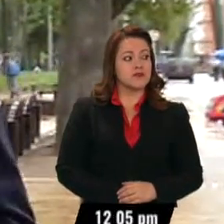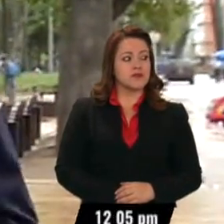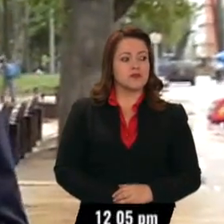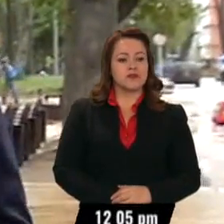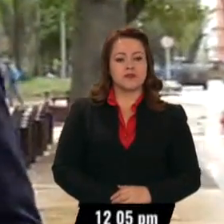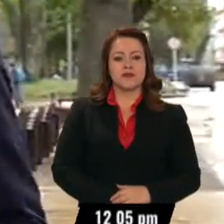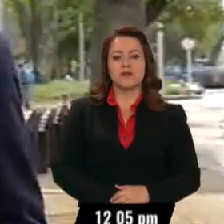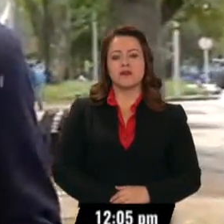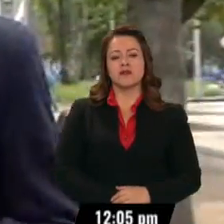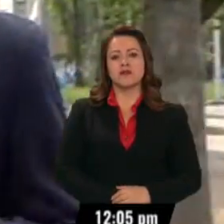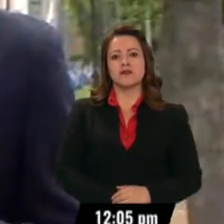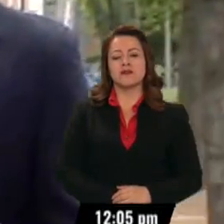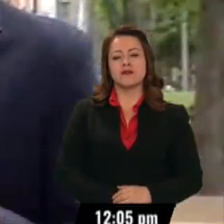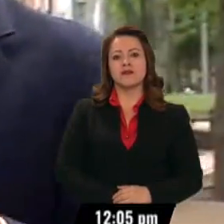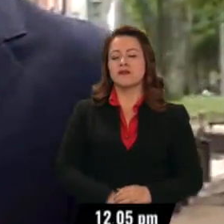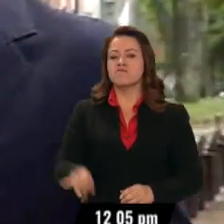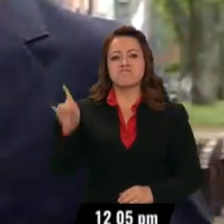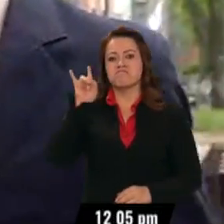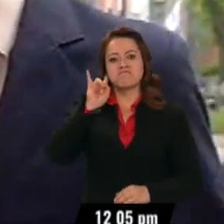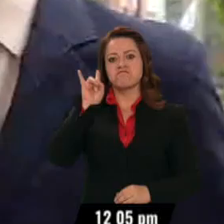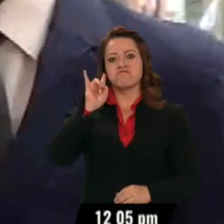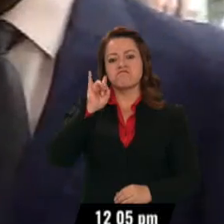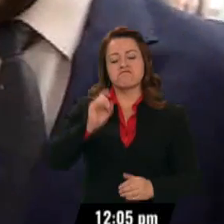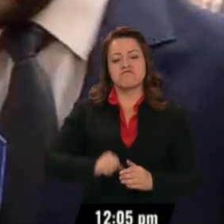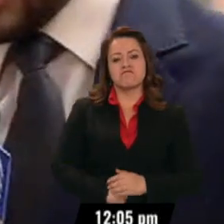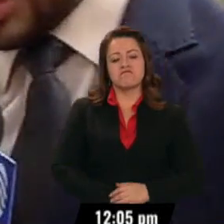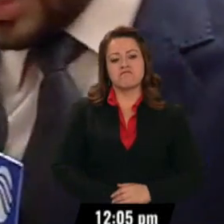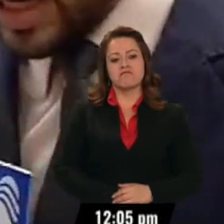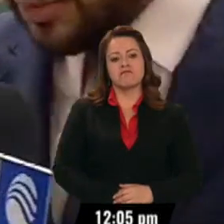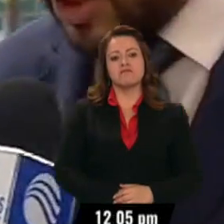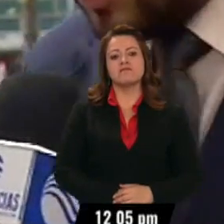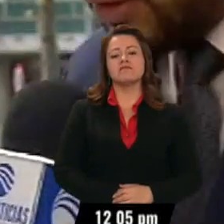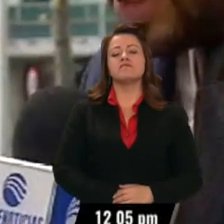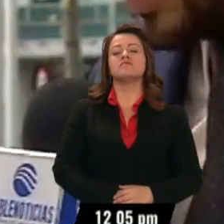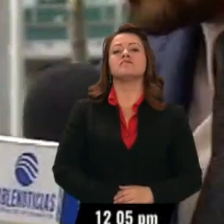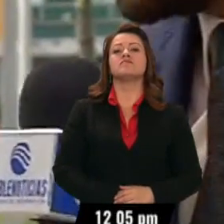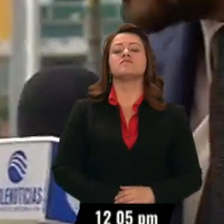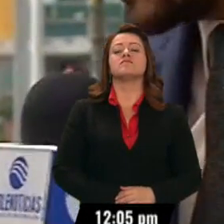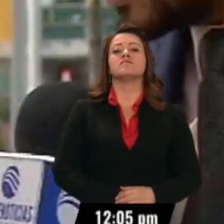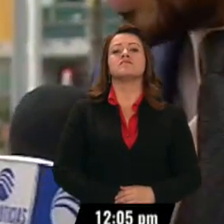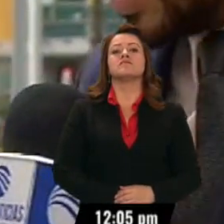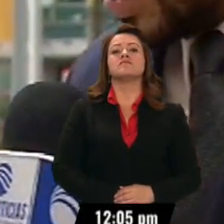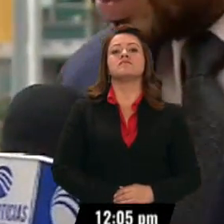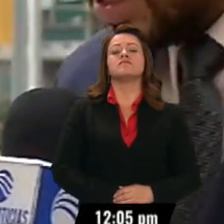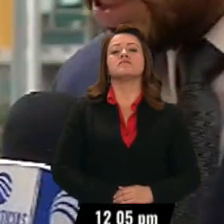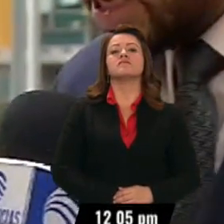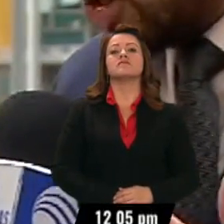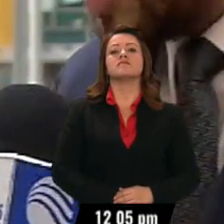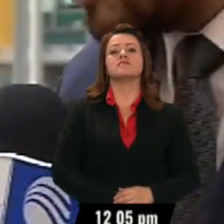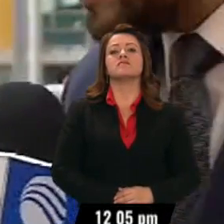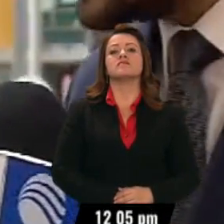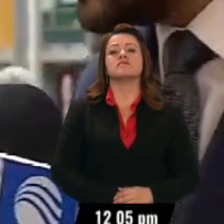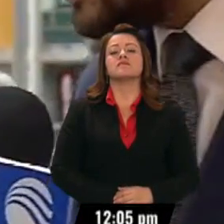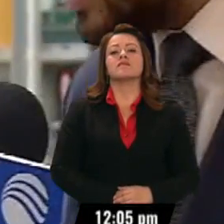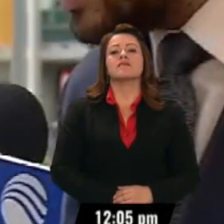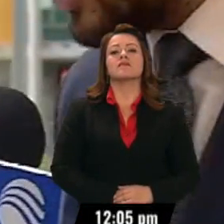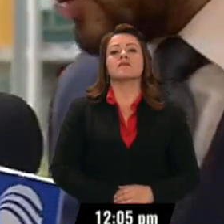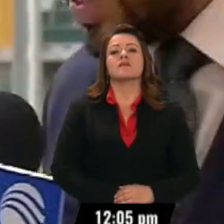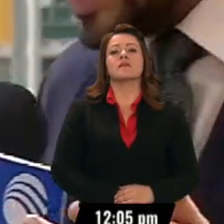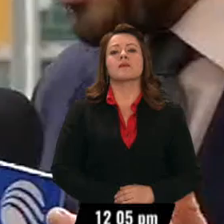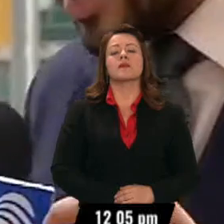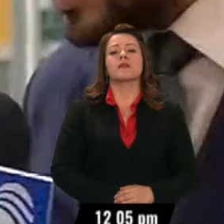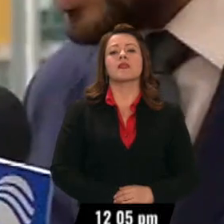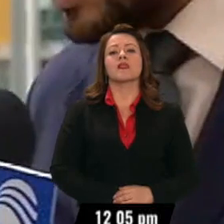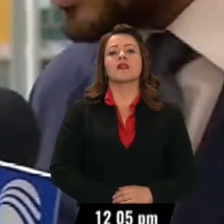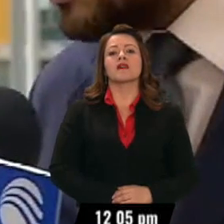reciente decisión que tuvo el IGAC sobre otorgar a Belén de Bajirá a Chocó. Ministro, buenas tardes. ¿Y qué opinión merece